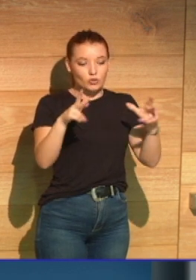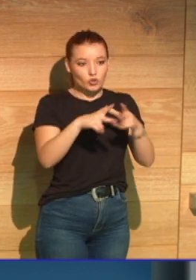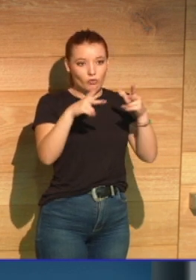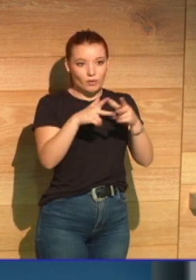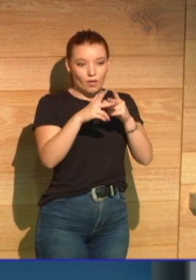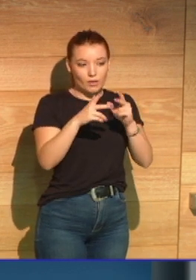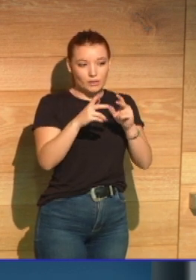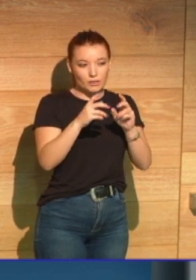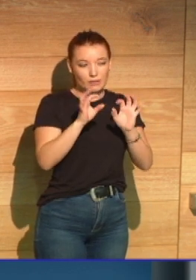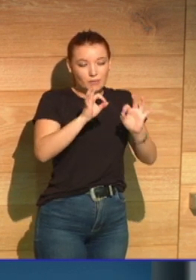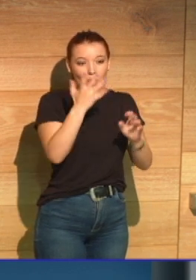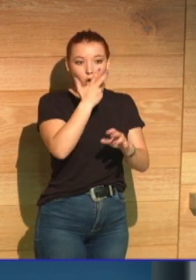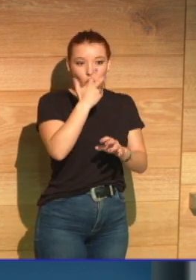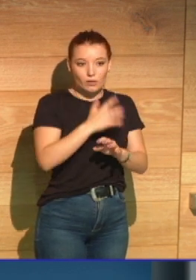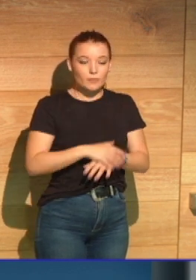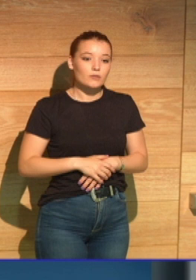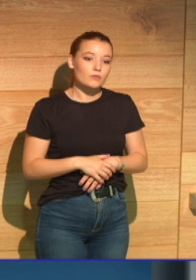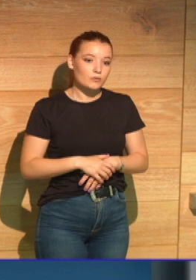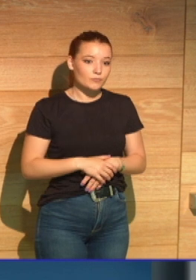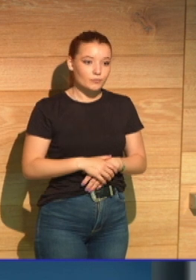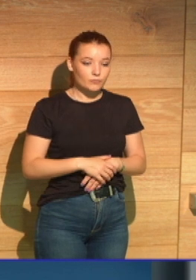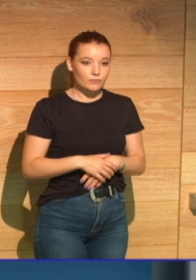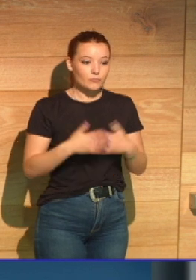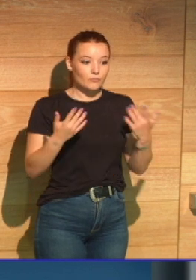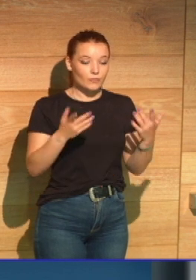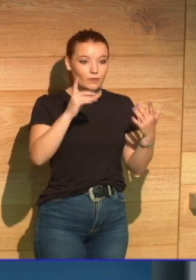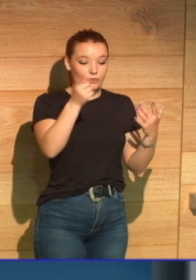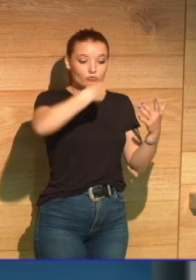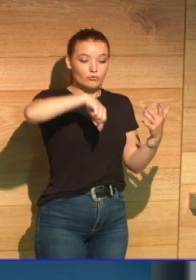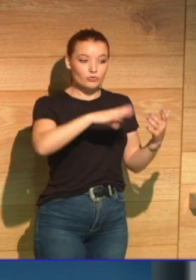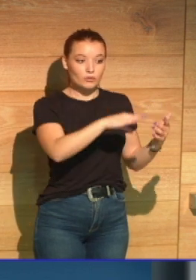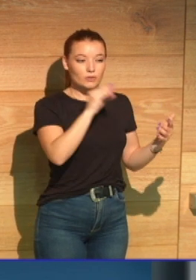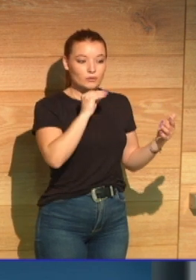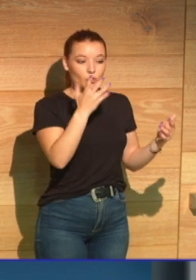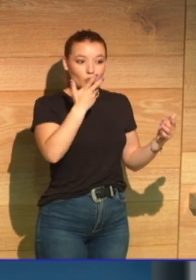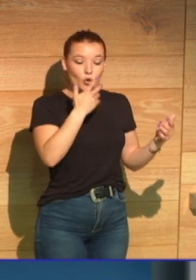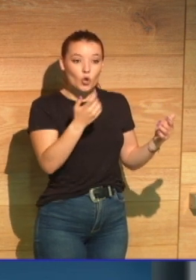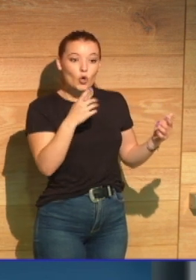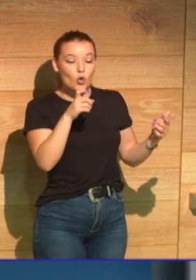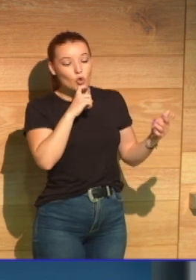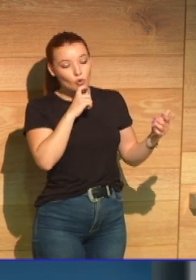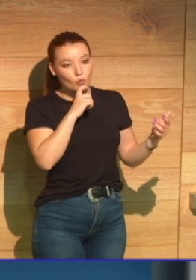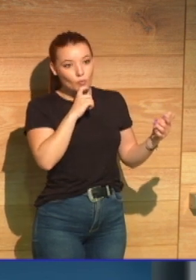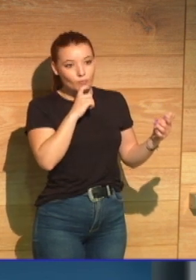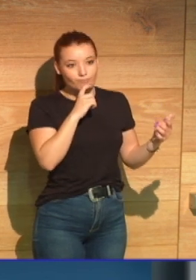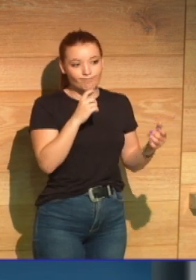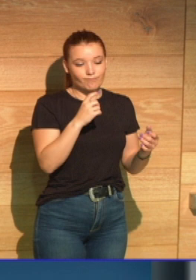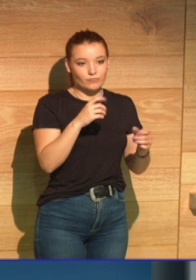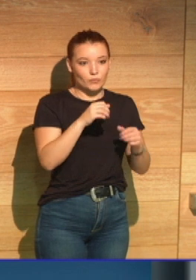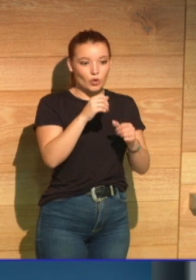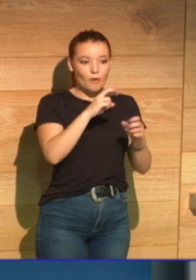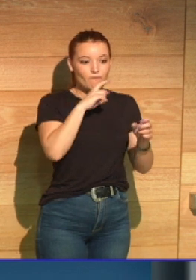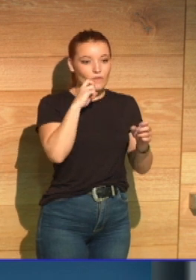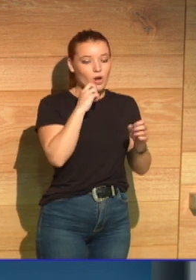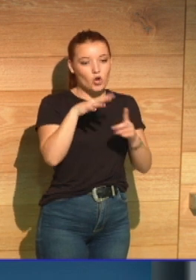información a un contexto donde el aprendizaje fuera fundamental y donde nosotros entendiéramos el conocimiento como el verdadero valor contextual. Pero ahí había una